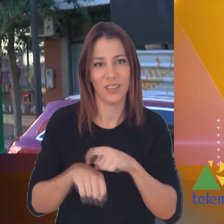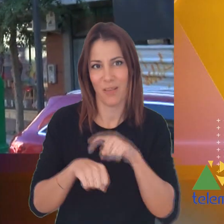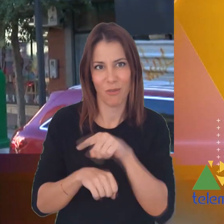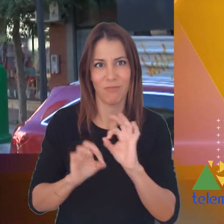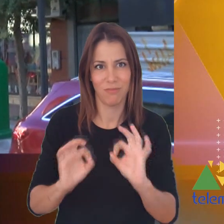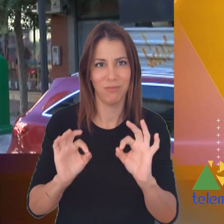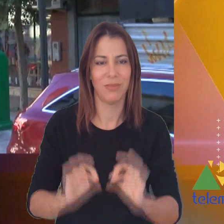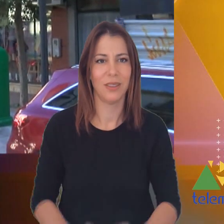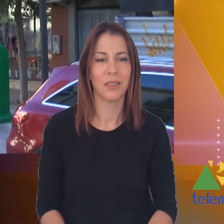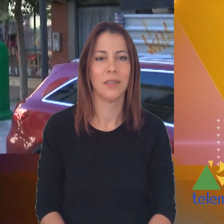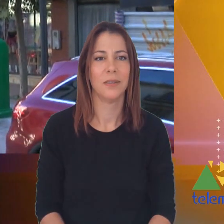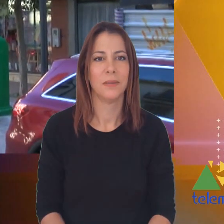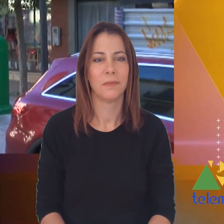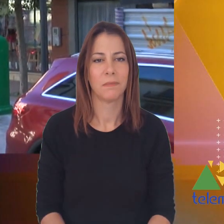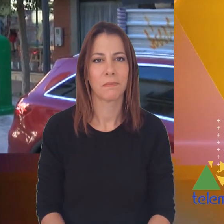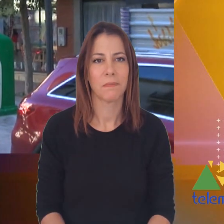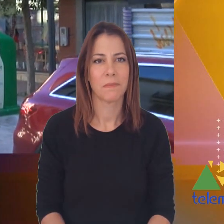cosas.